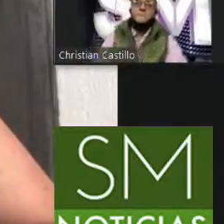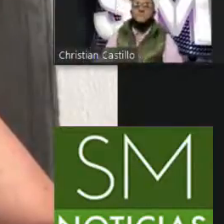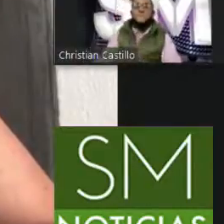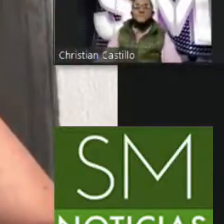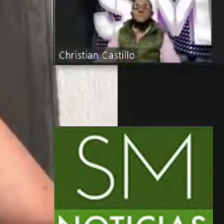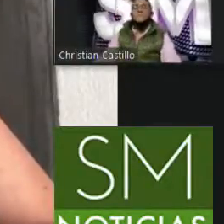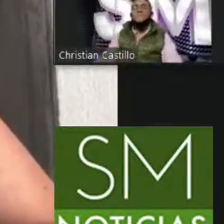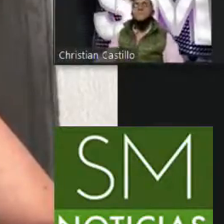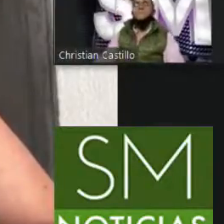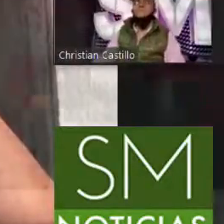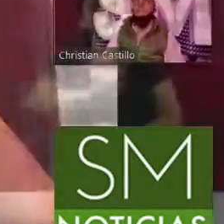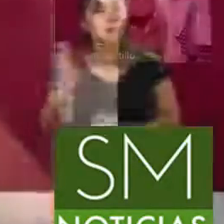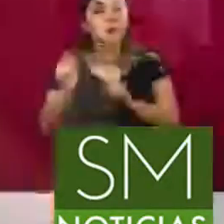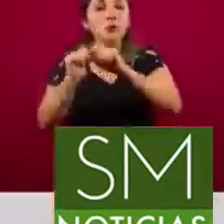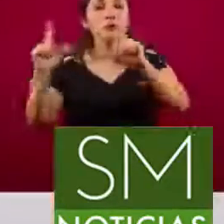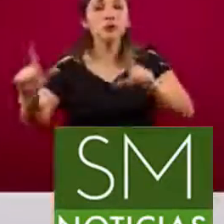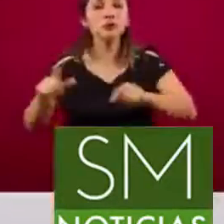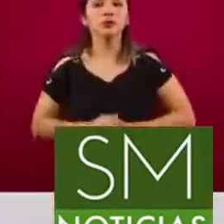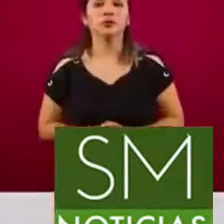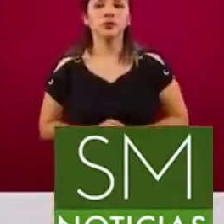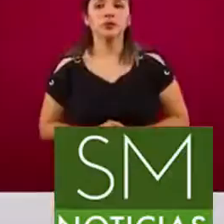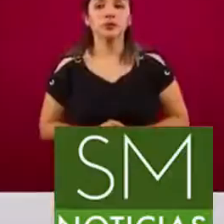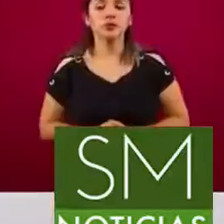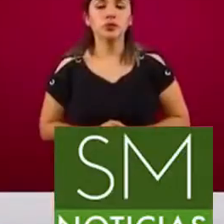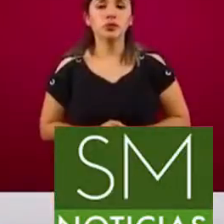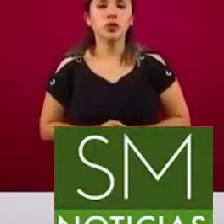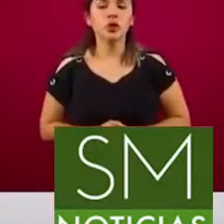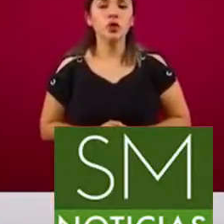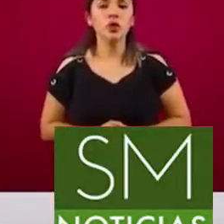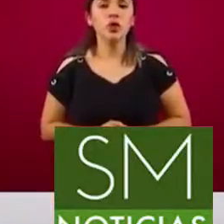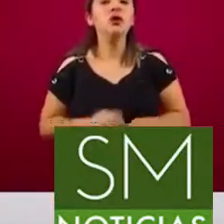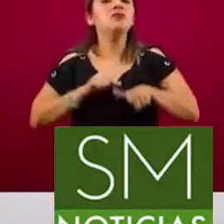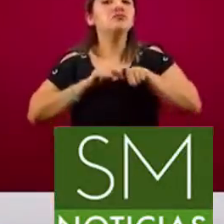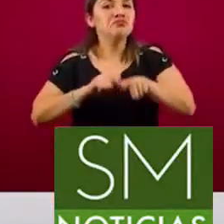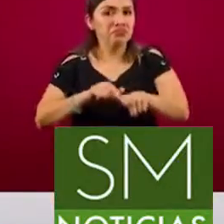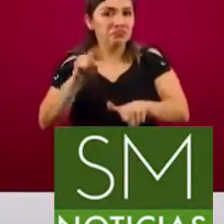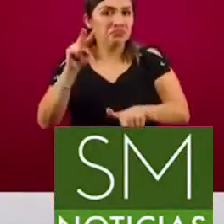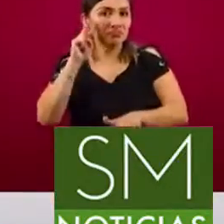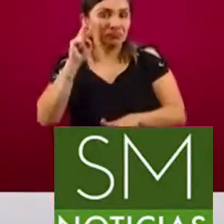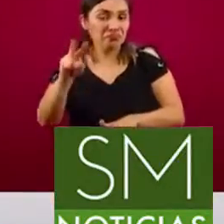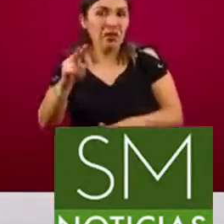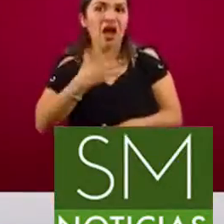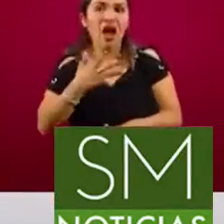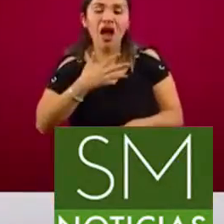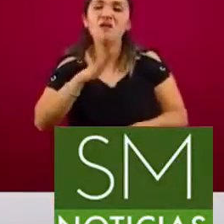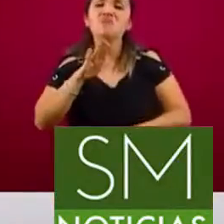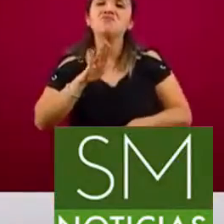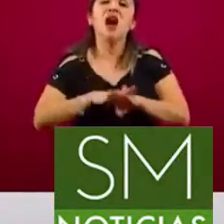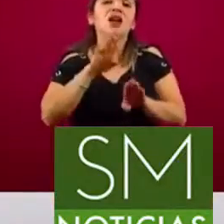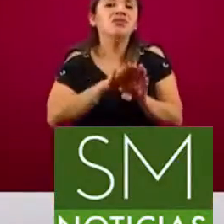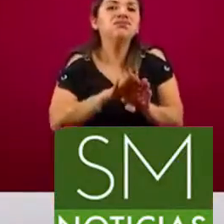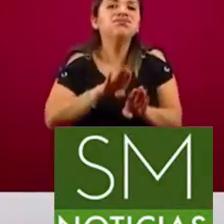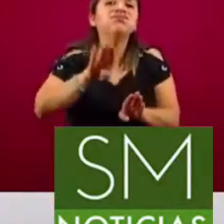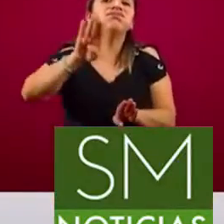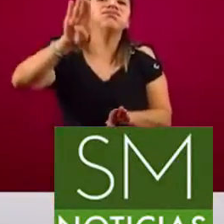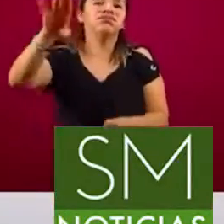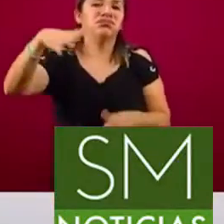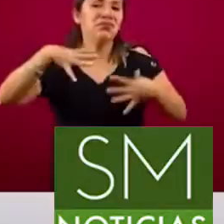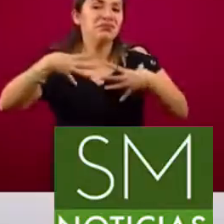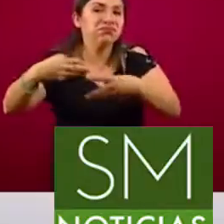de COVID-19. Desde el Palacio Nacional destacaron que en las últimas 24 horas la curva acumulada creció